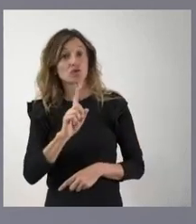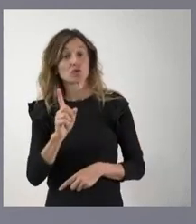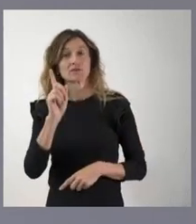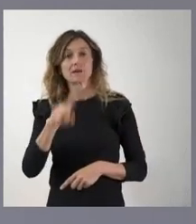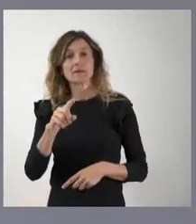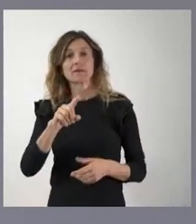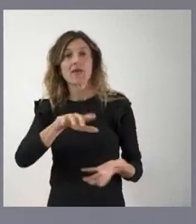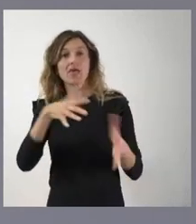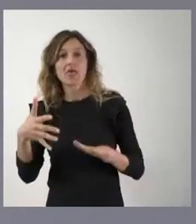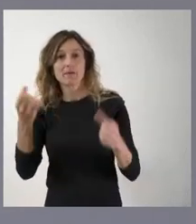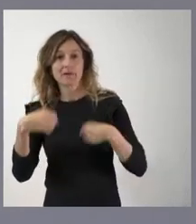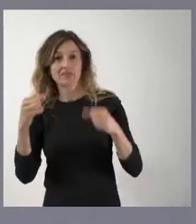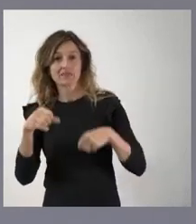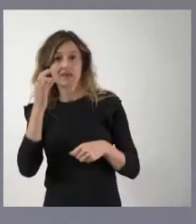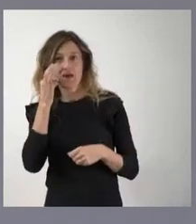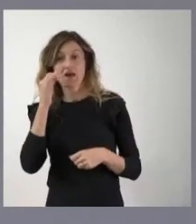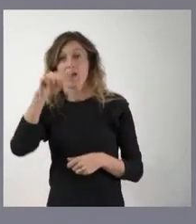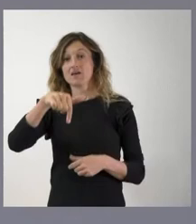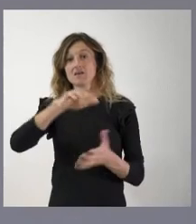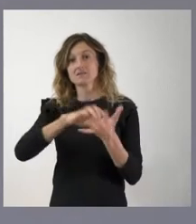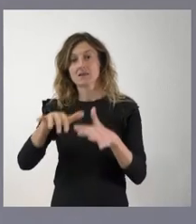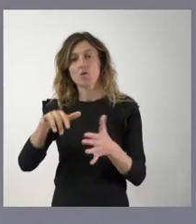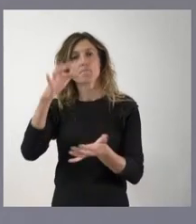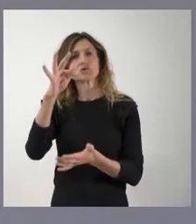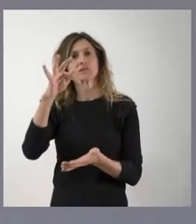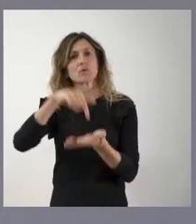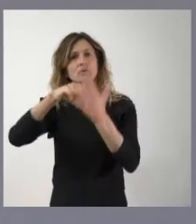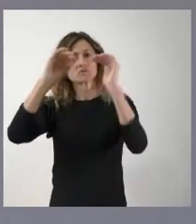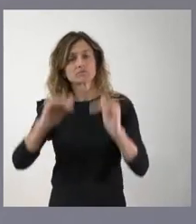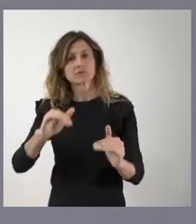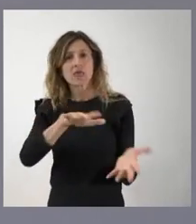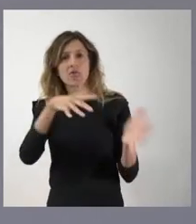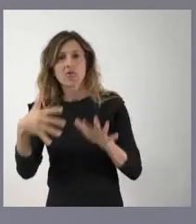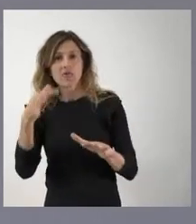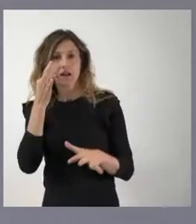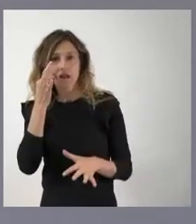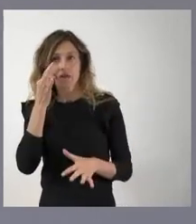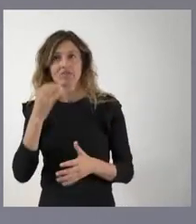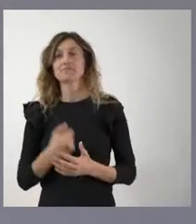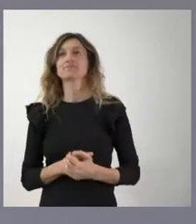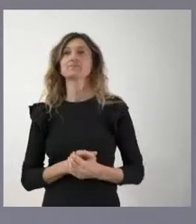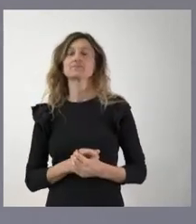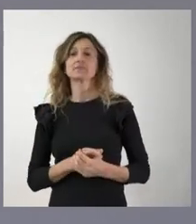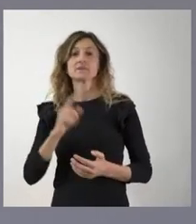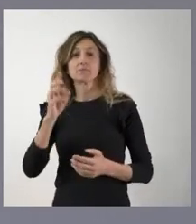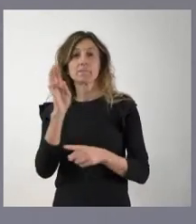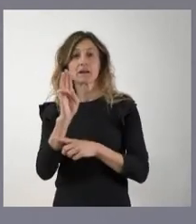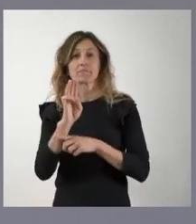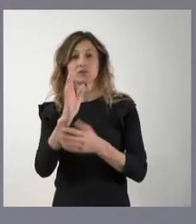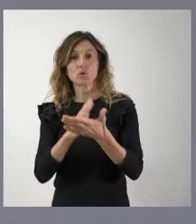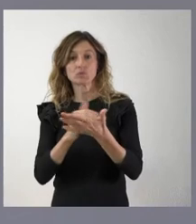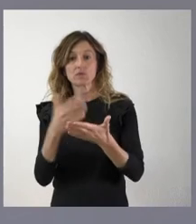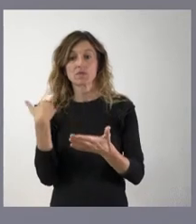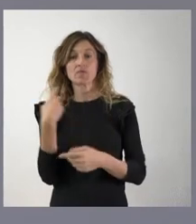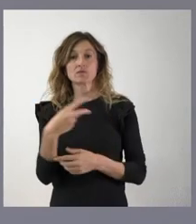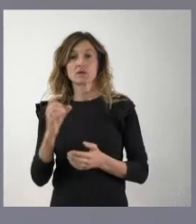ponerlas en práctica y aquí en Castilla y león creemos positivo bajar impuestos pero lo aplicamos y lo hemos enviado al parlamento autonómico hace